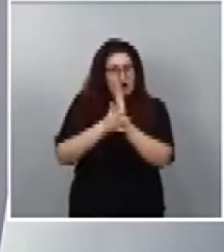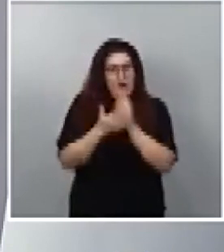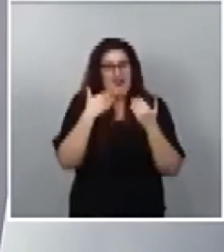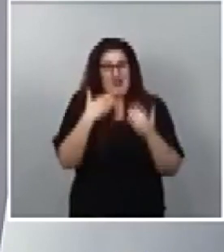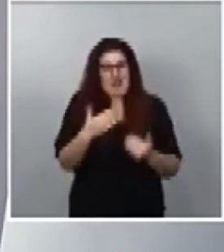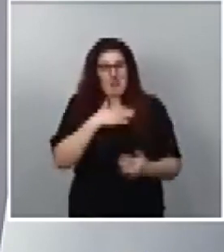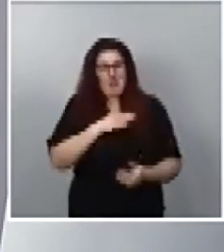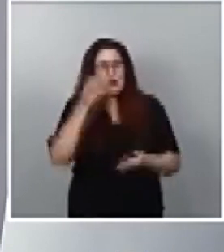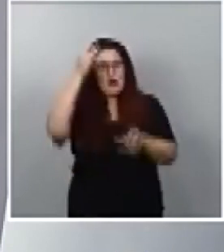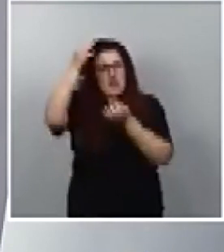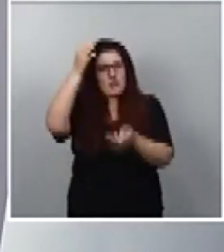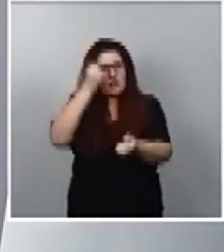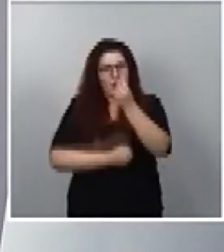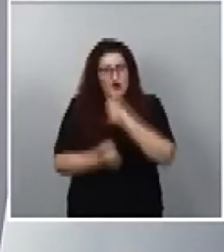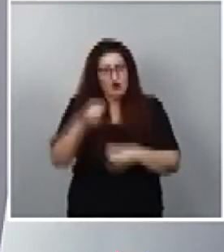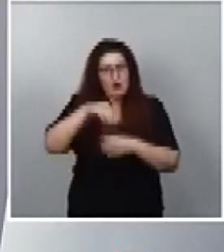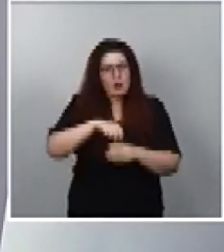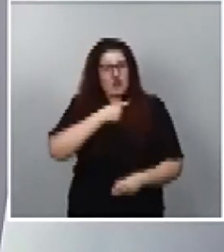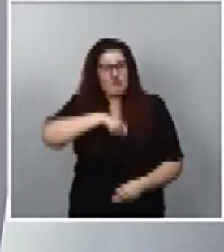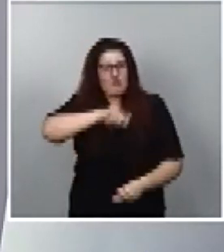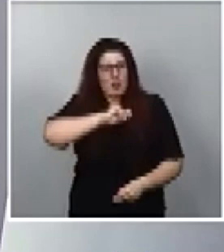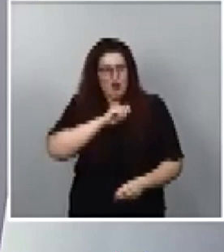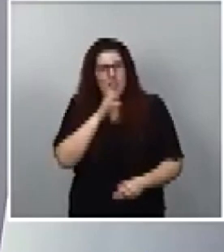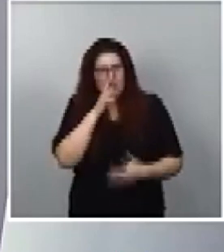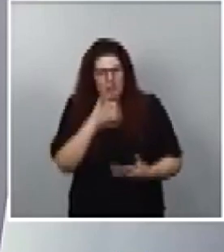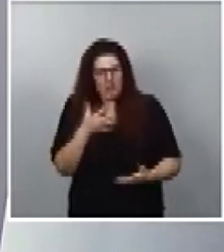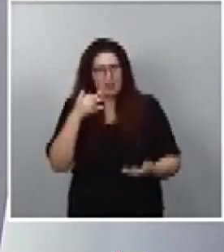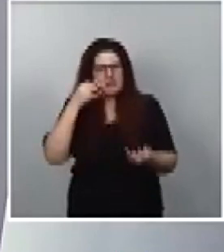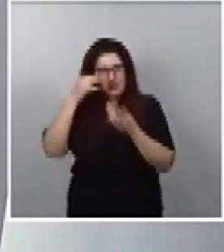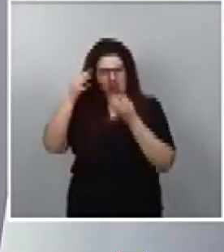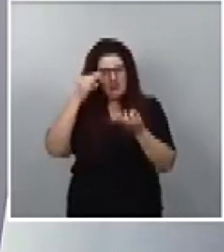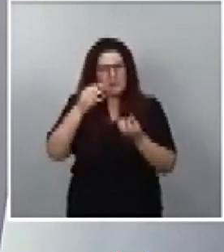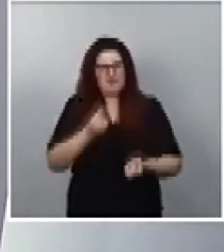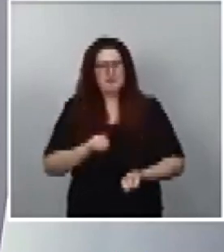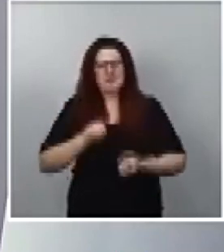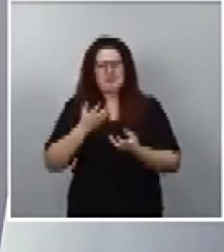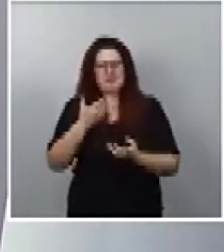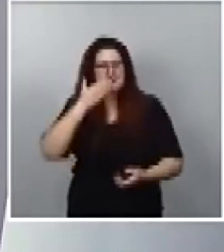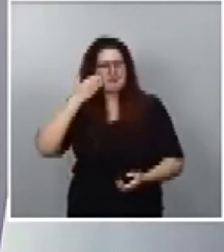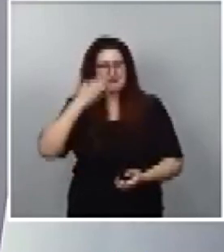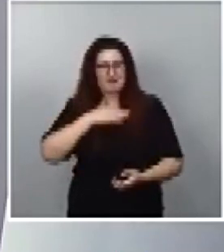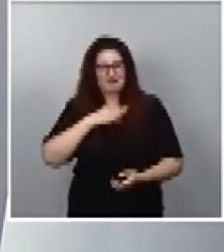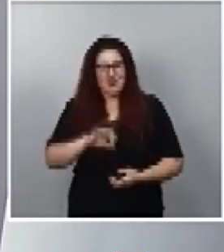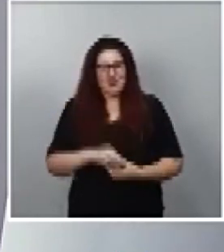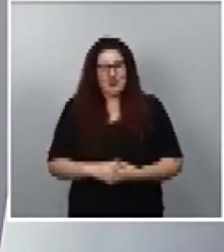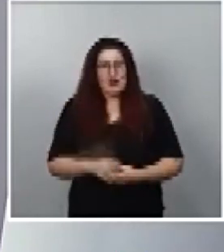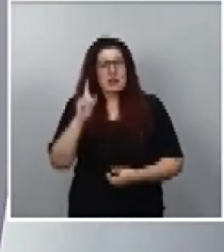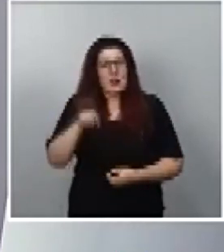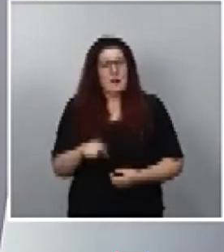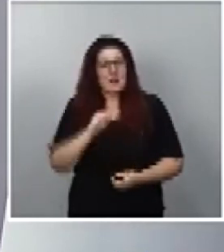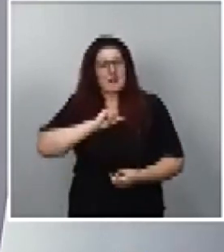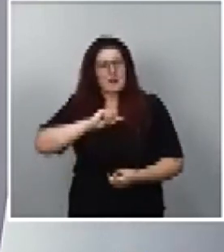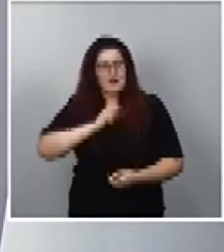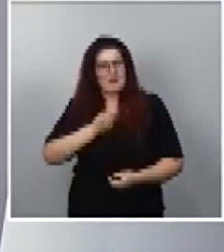económicos en nuestro país realmente sean datos dignos de mencionar y creo que hay que sentir también orgullo de